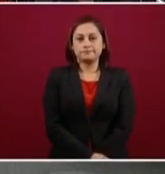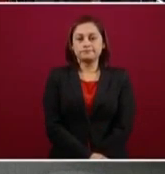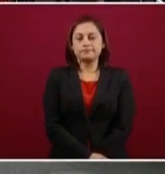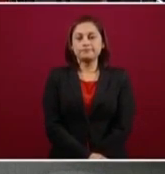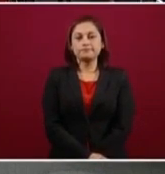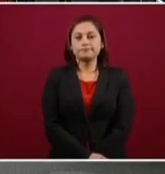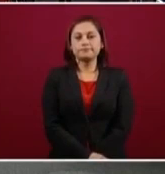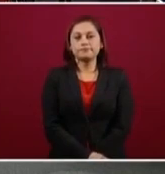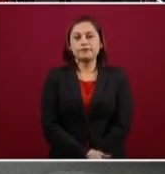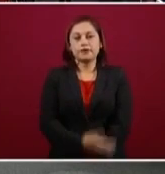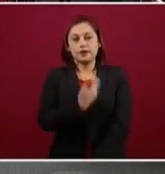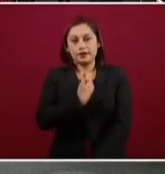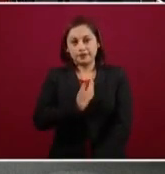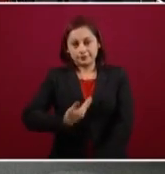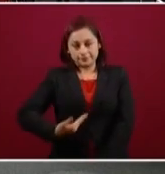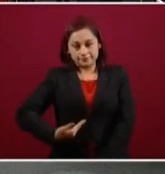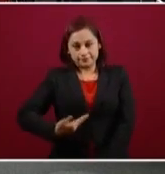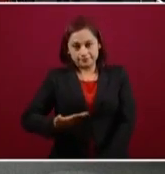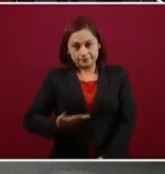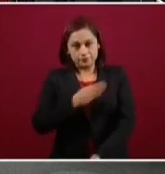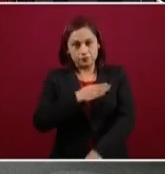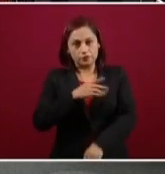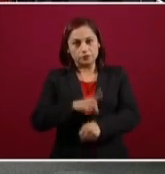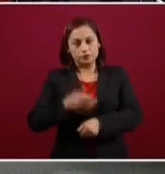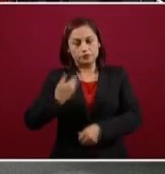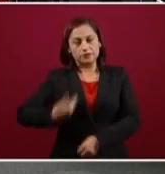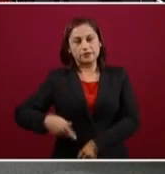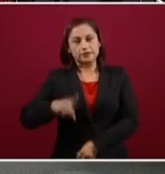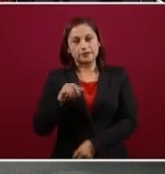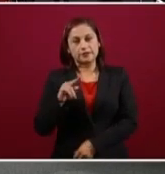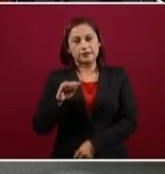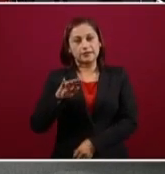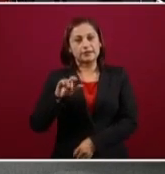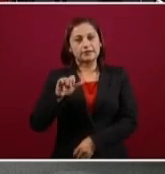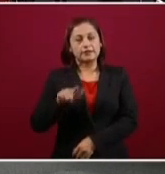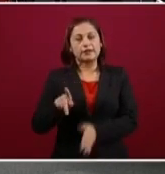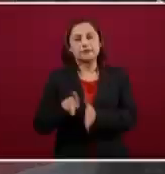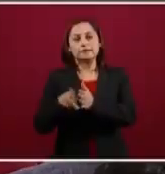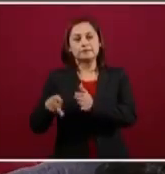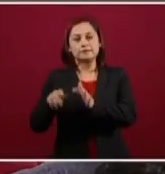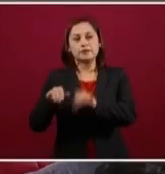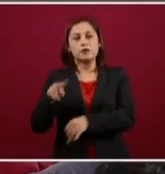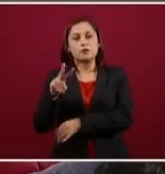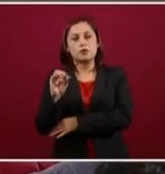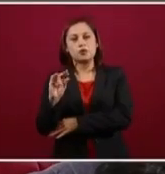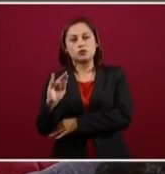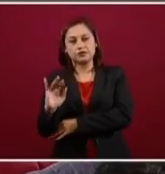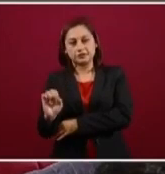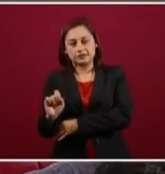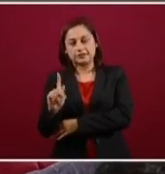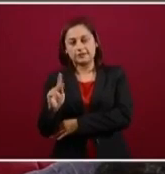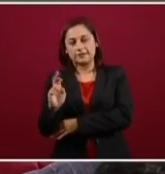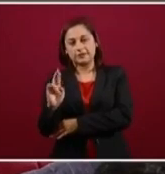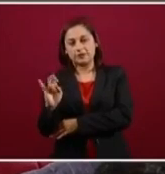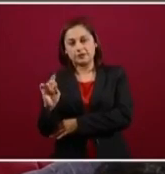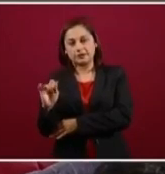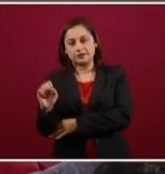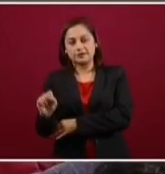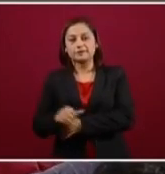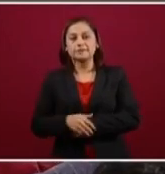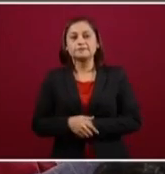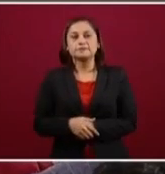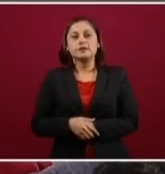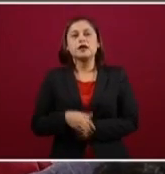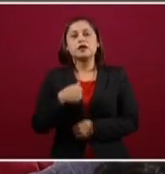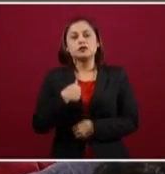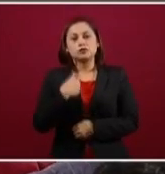Señor presidente, muy buenos días. Daniel Marmolejo, La Cuarta República, Voces del Periodista. Quiero dedicar esta